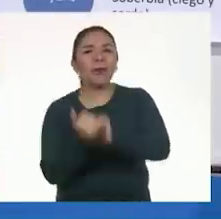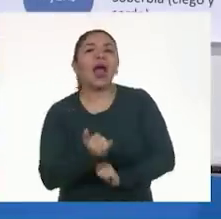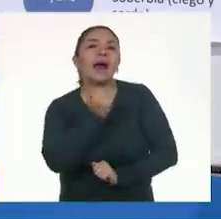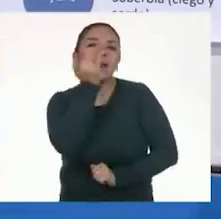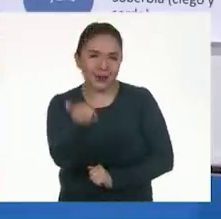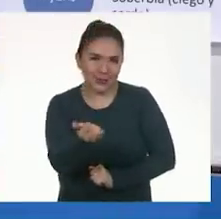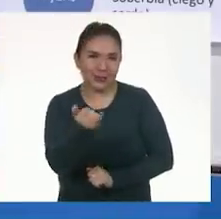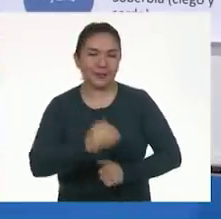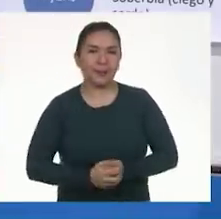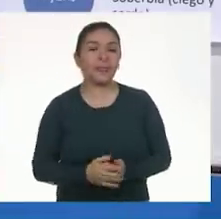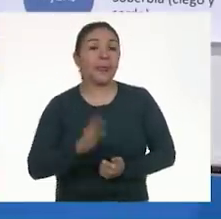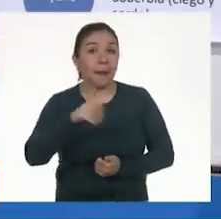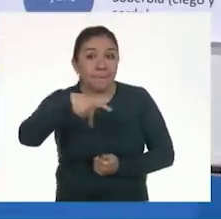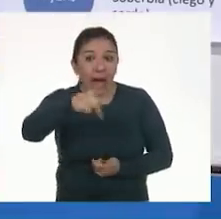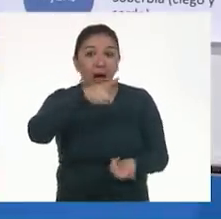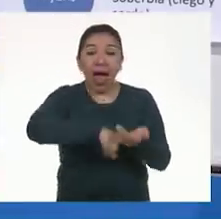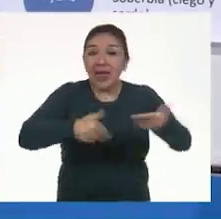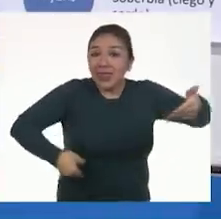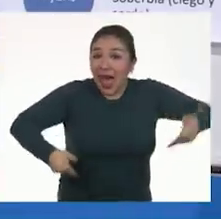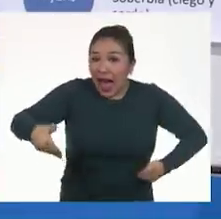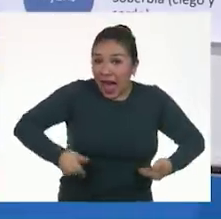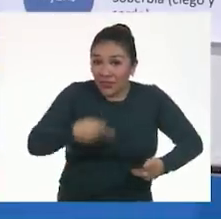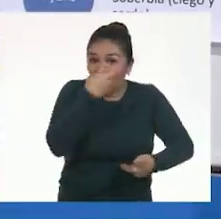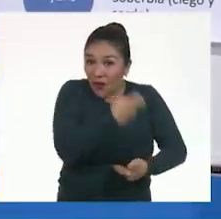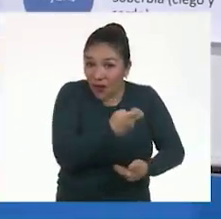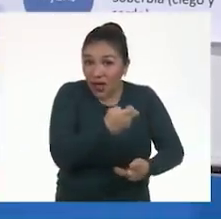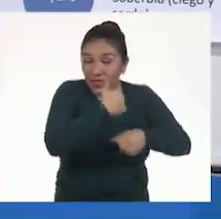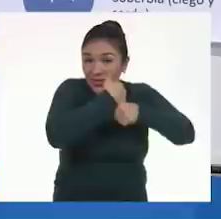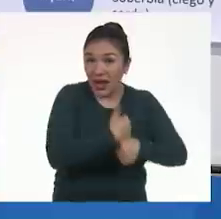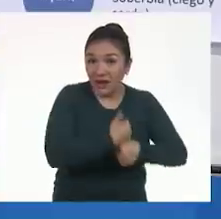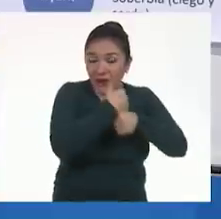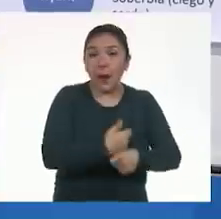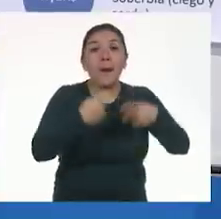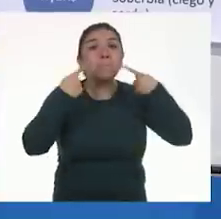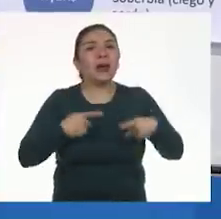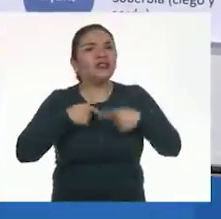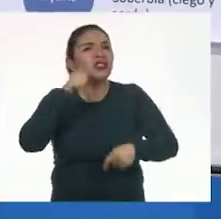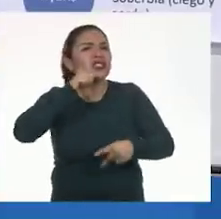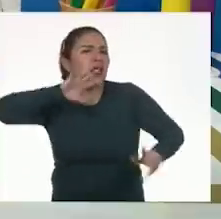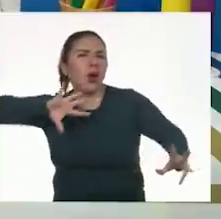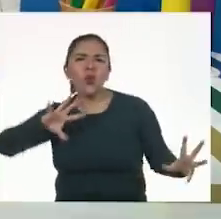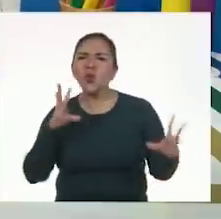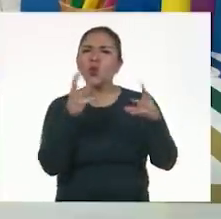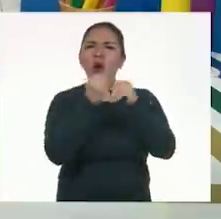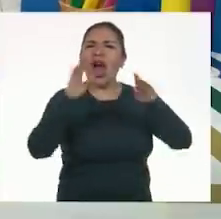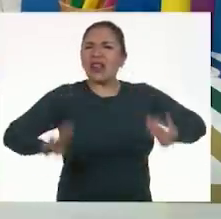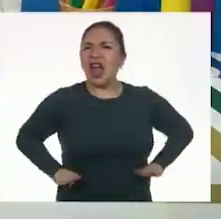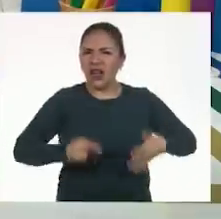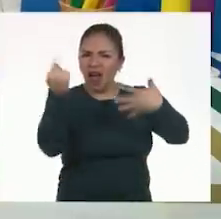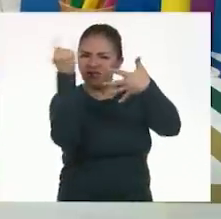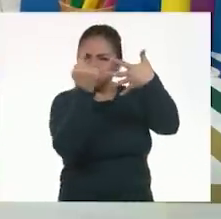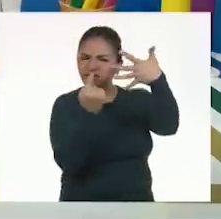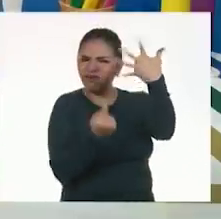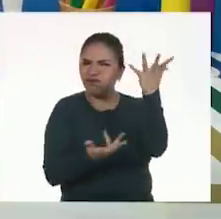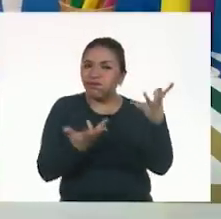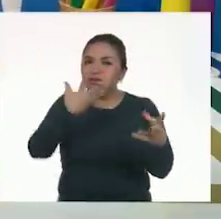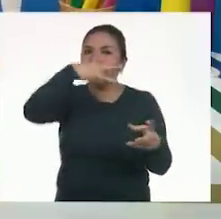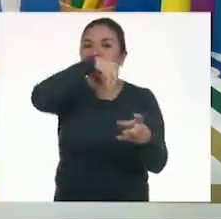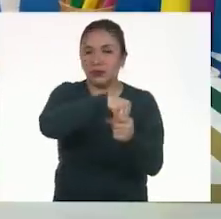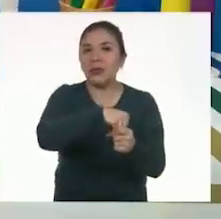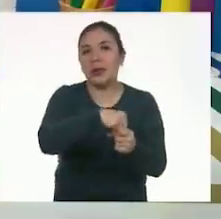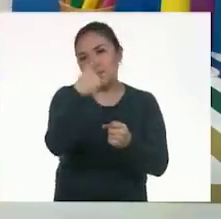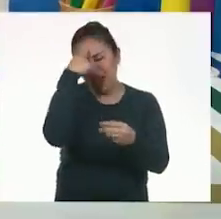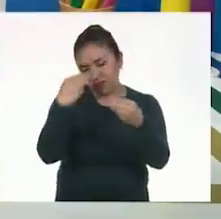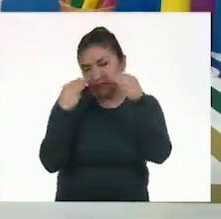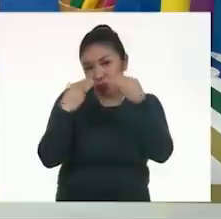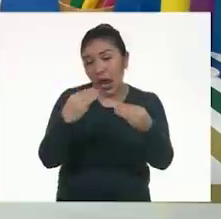¿No? Pero en la obra trágica, el personaje siempre reúne todas las características, ¿no? Para